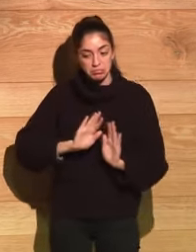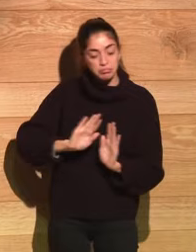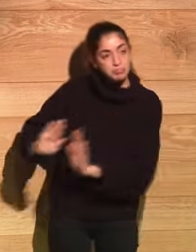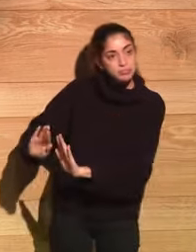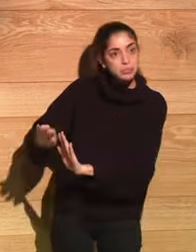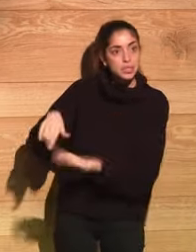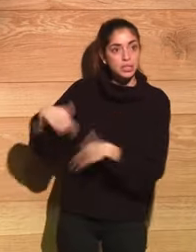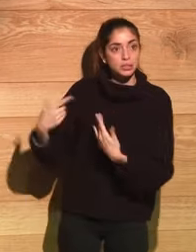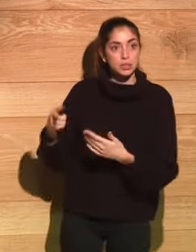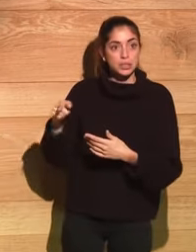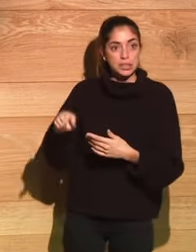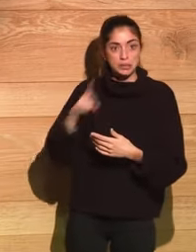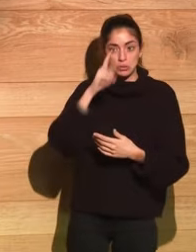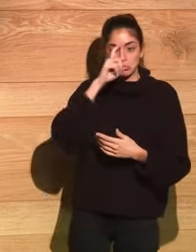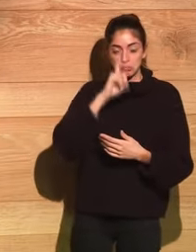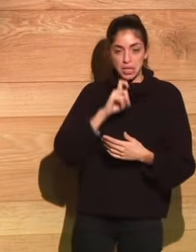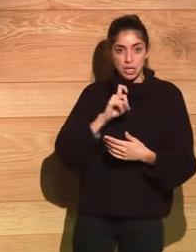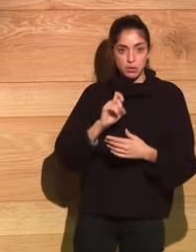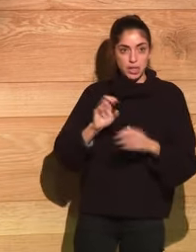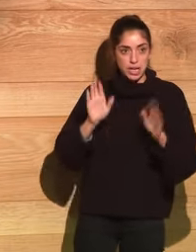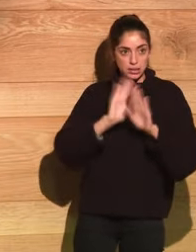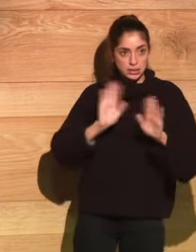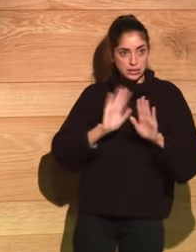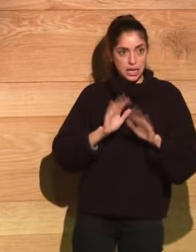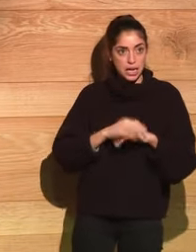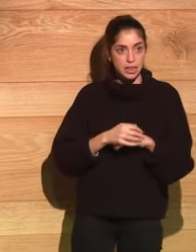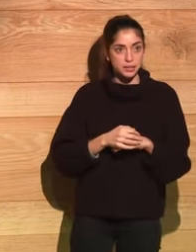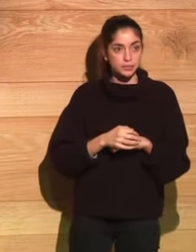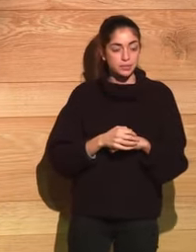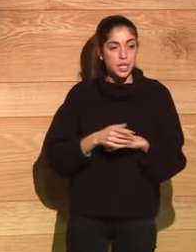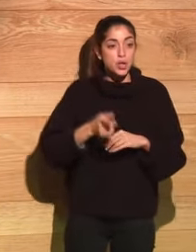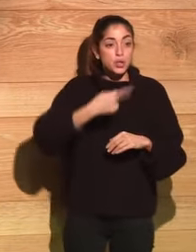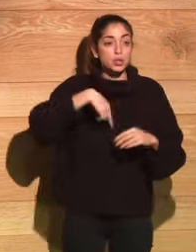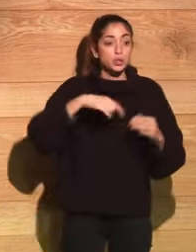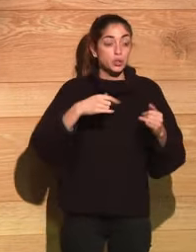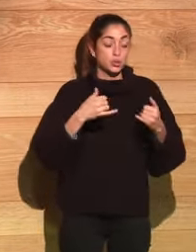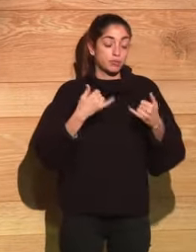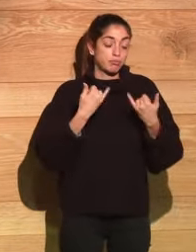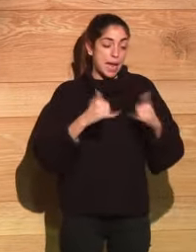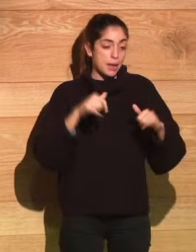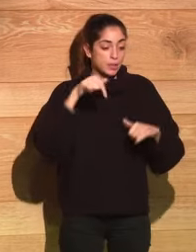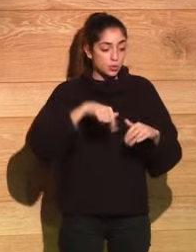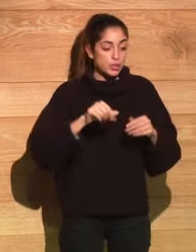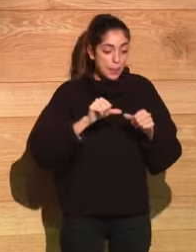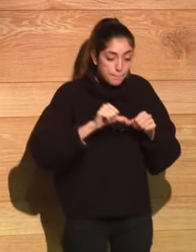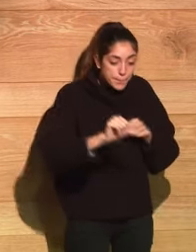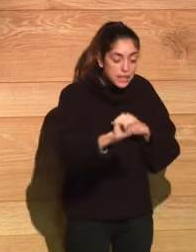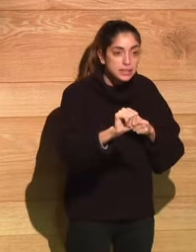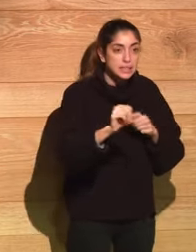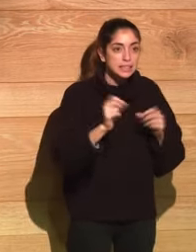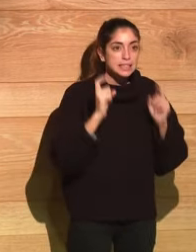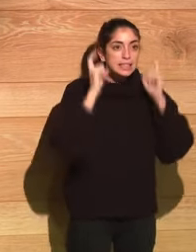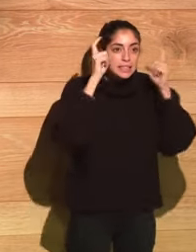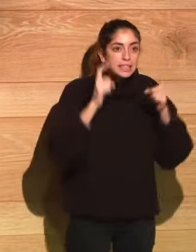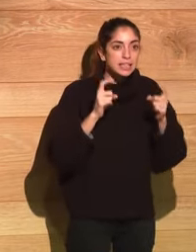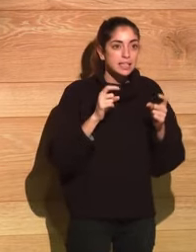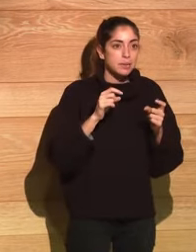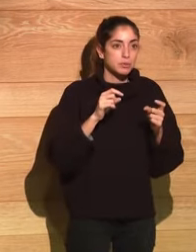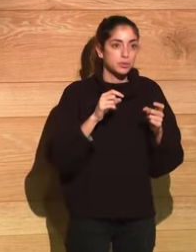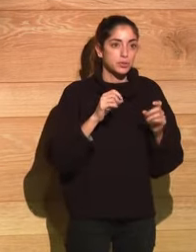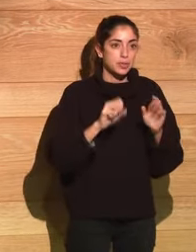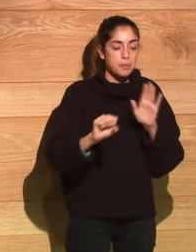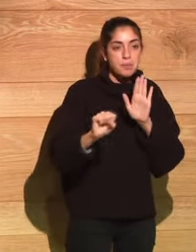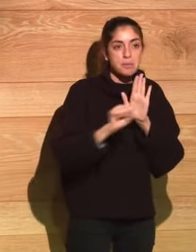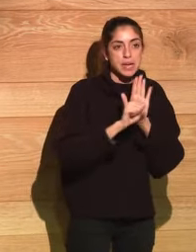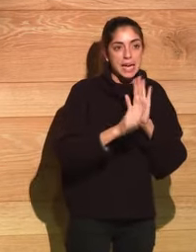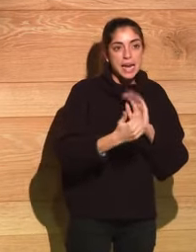siquiera es el de la memoria colectiva. Bueno, pues a partir de este evento procuremos marcar un antes y un después, y